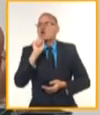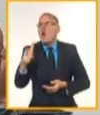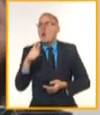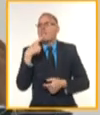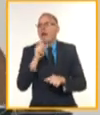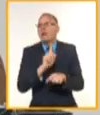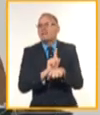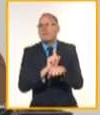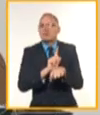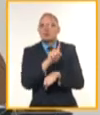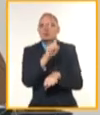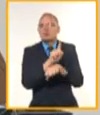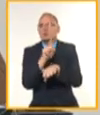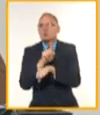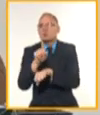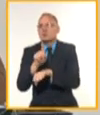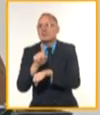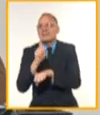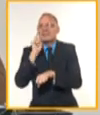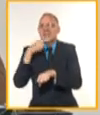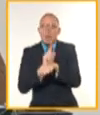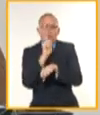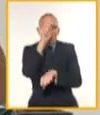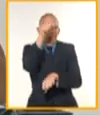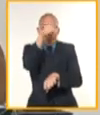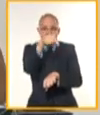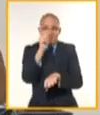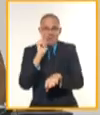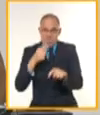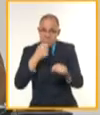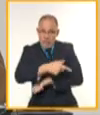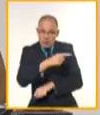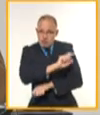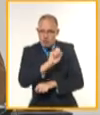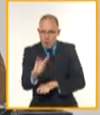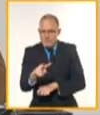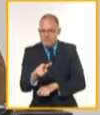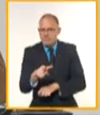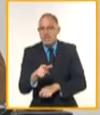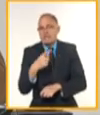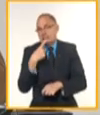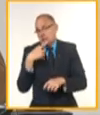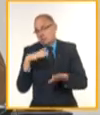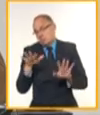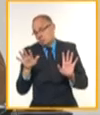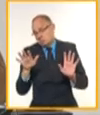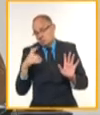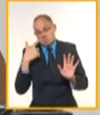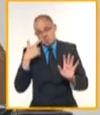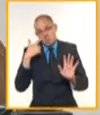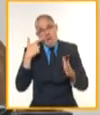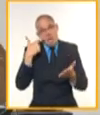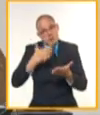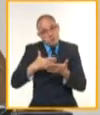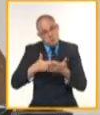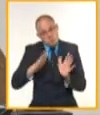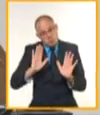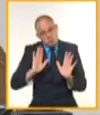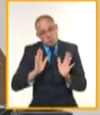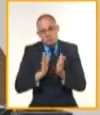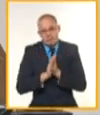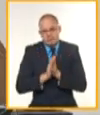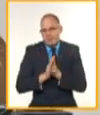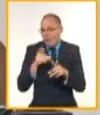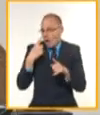Starmer. Vamos a ver en la concreta todo lo que llega. Y además, la realidad, ya para terminar,